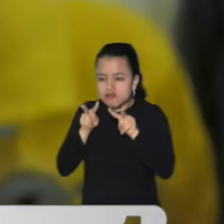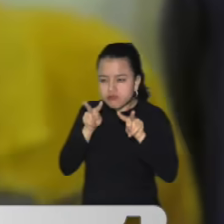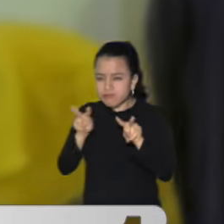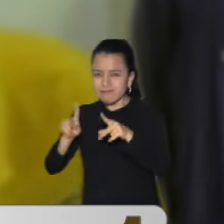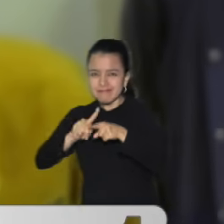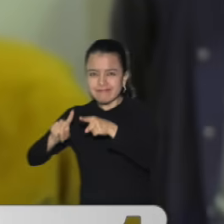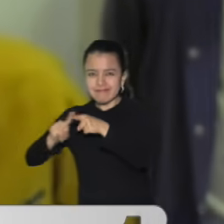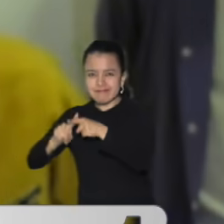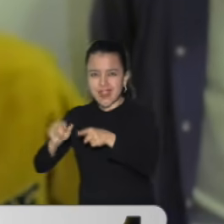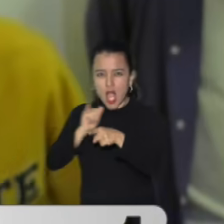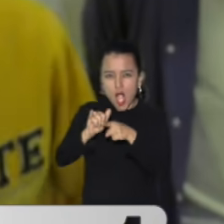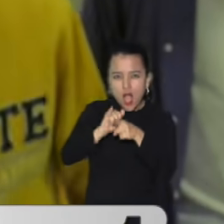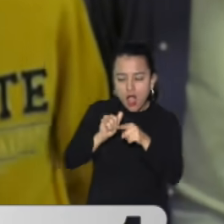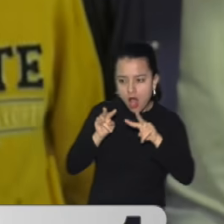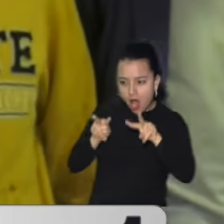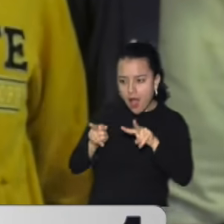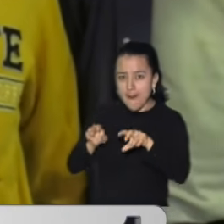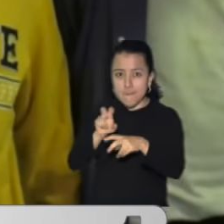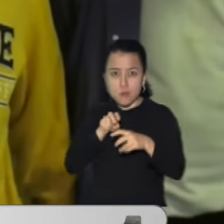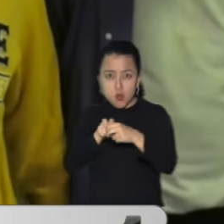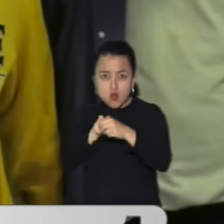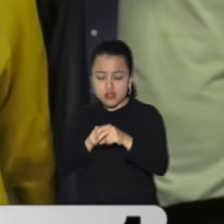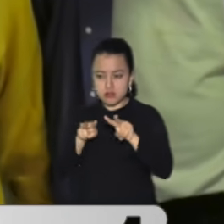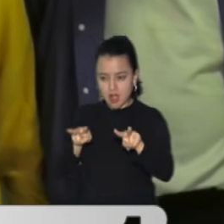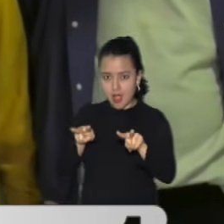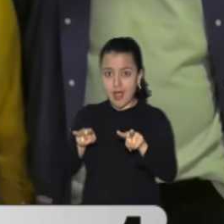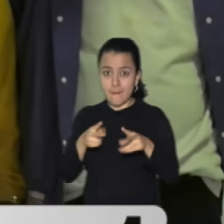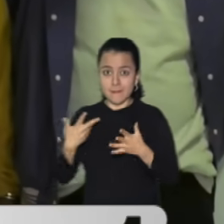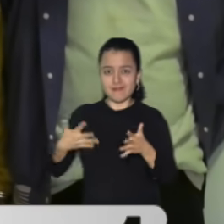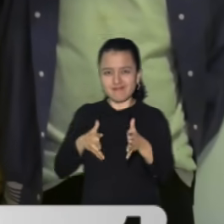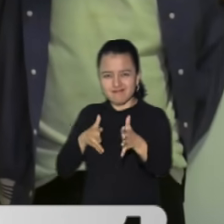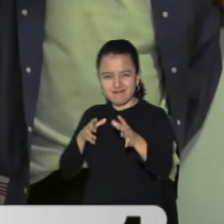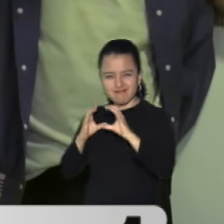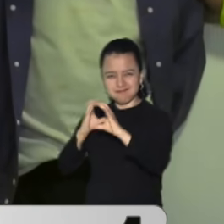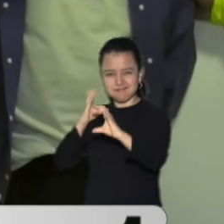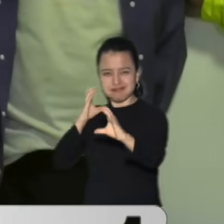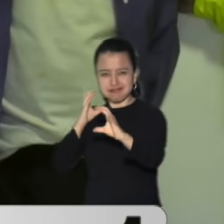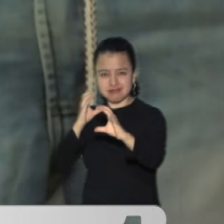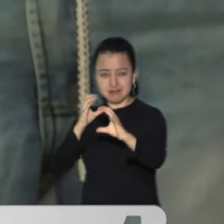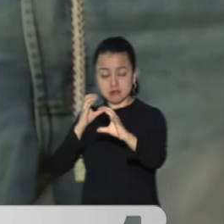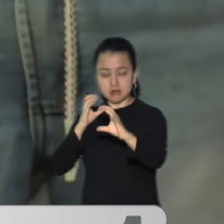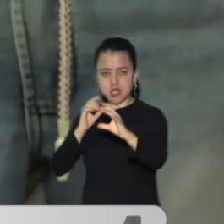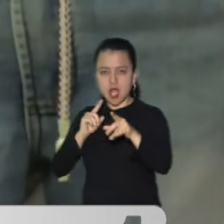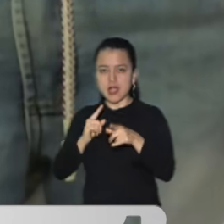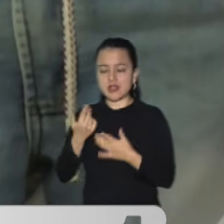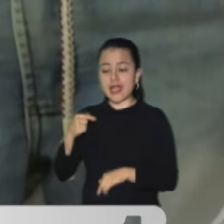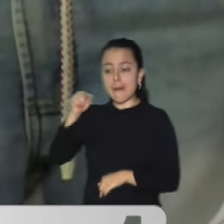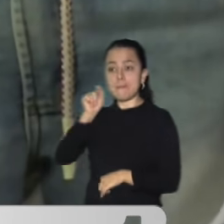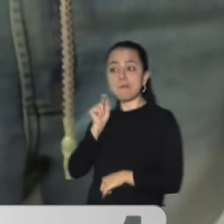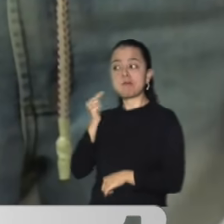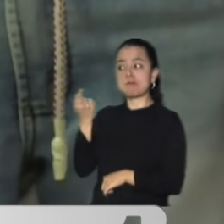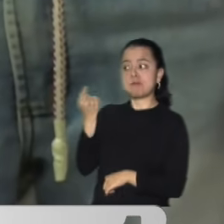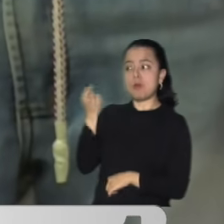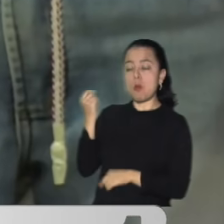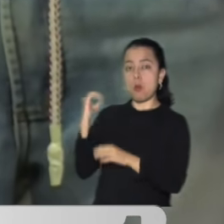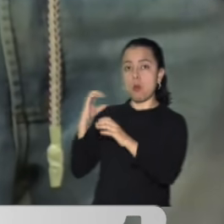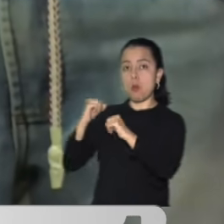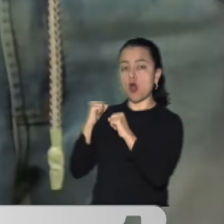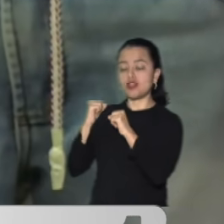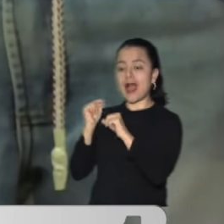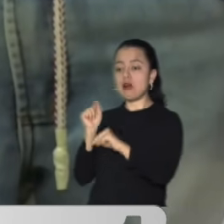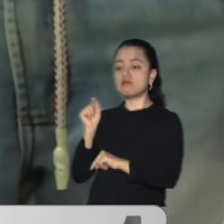incendio del articulado que cubría la ruta Bogotá-Soacha con el fin de recoger pasajeros. Las personas que se